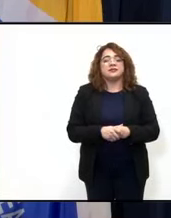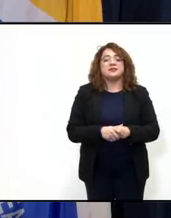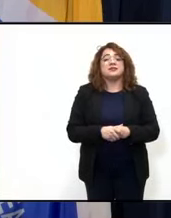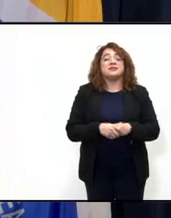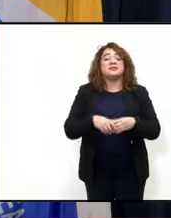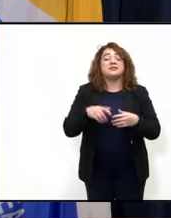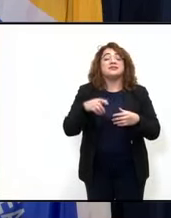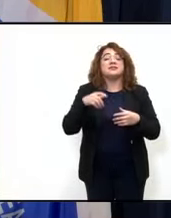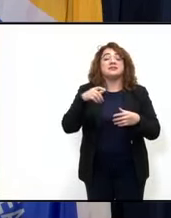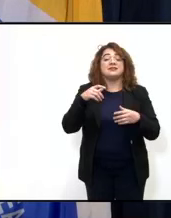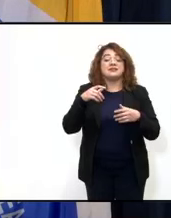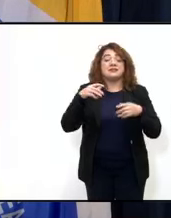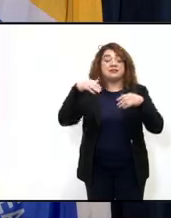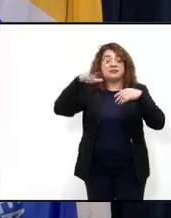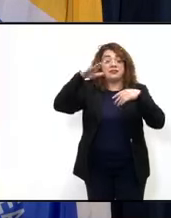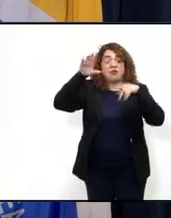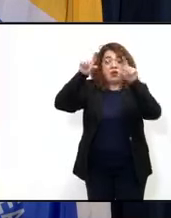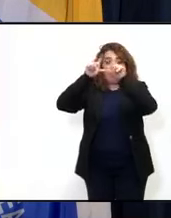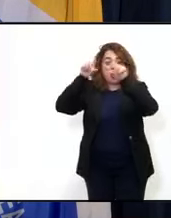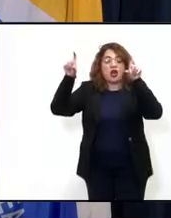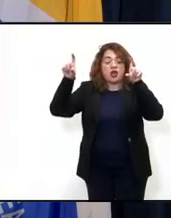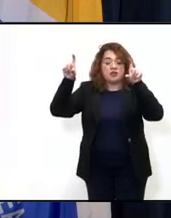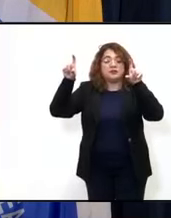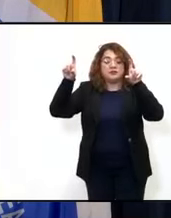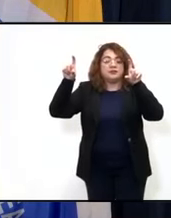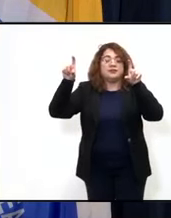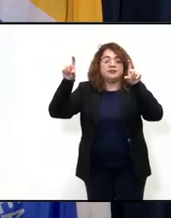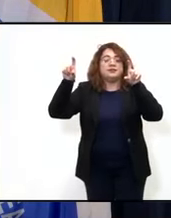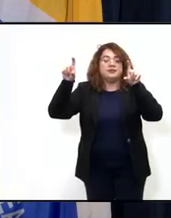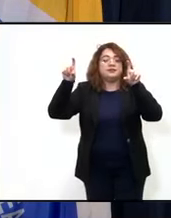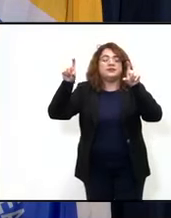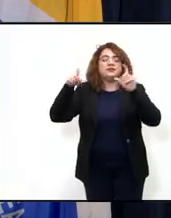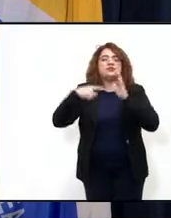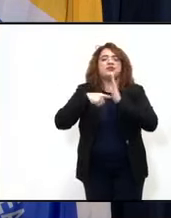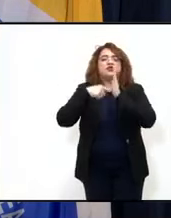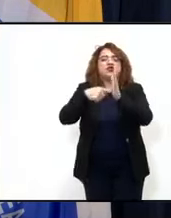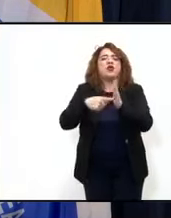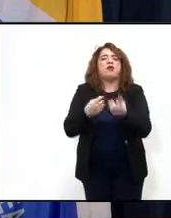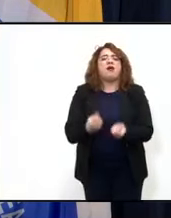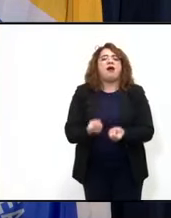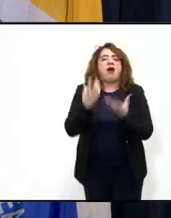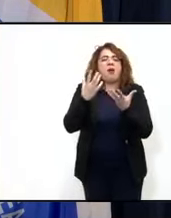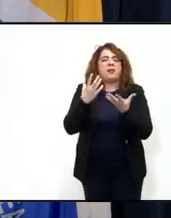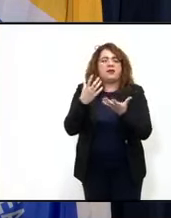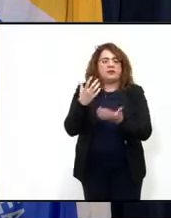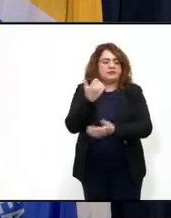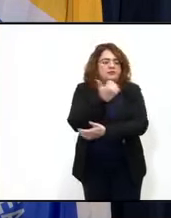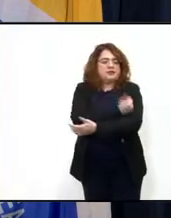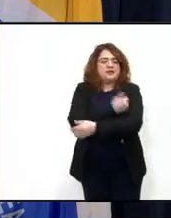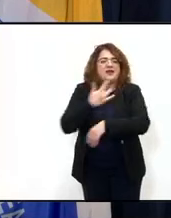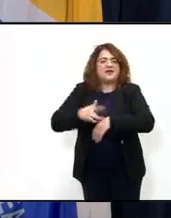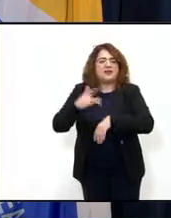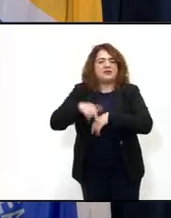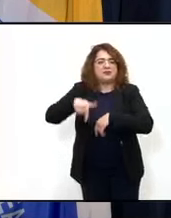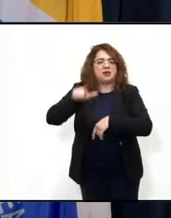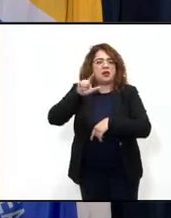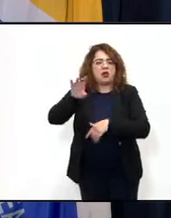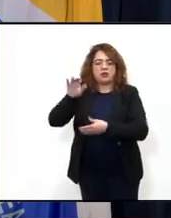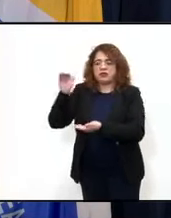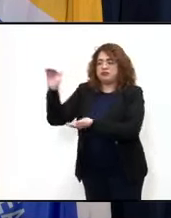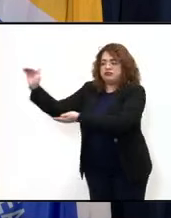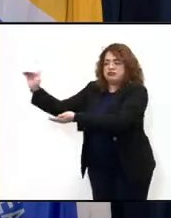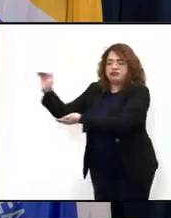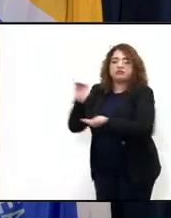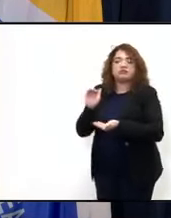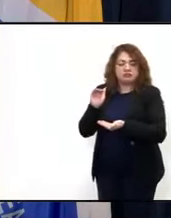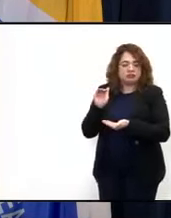En la parte superior de esa página verá la cantidad de dosis de vacunas asignadas a la ciudad. Esto incluye